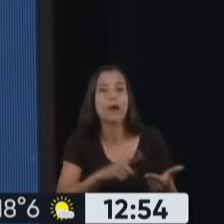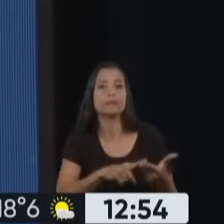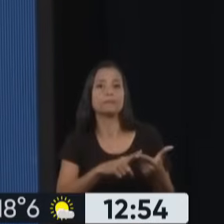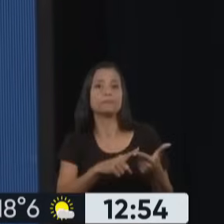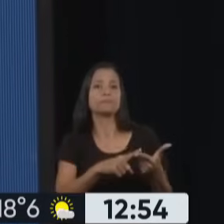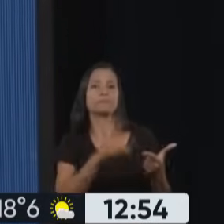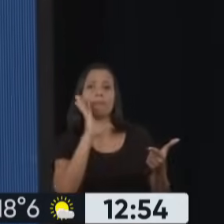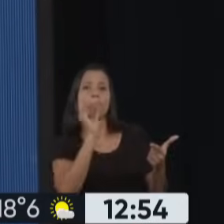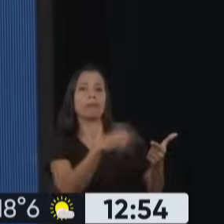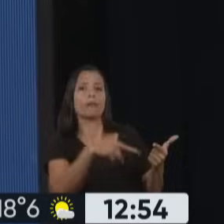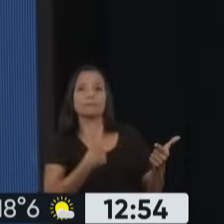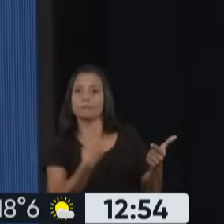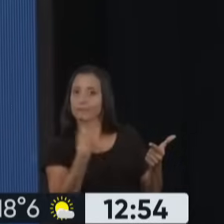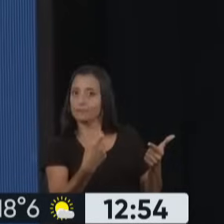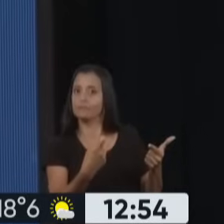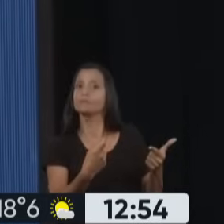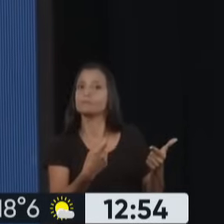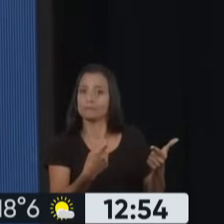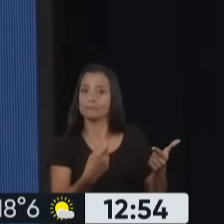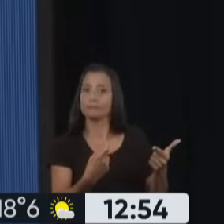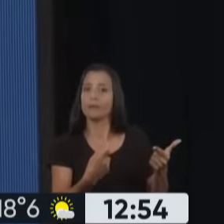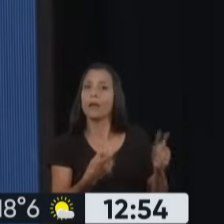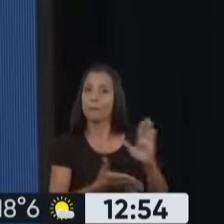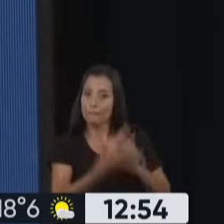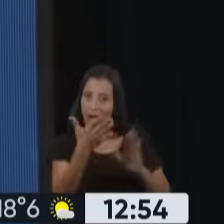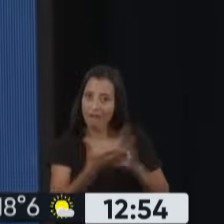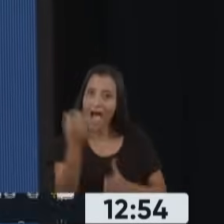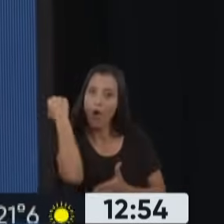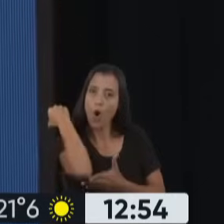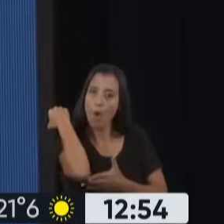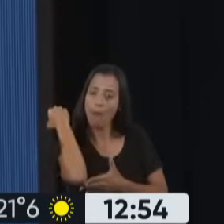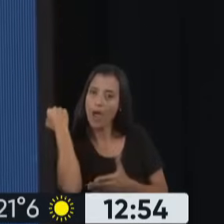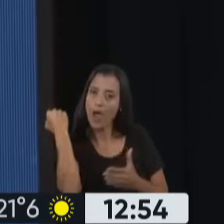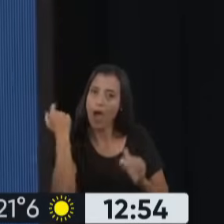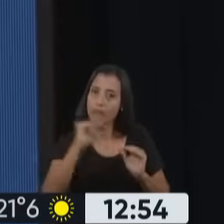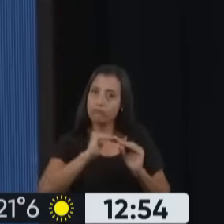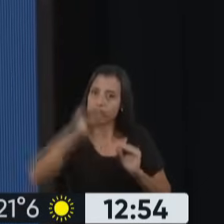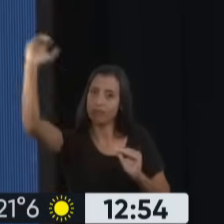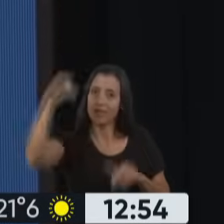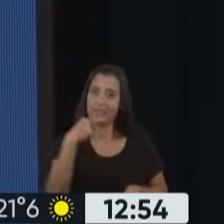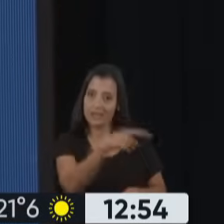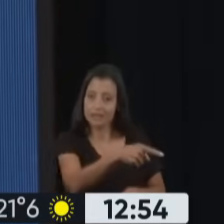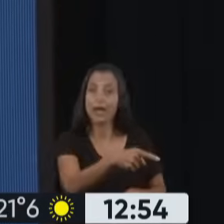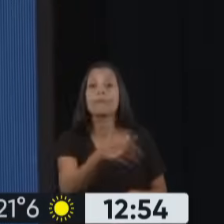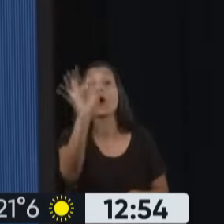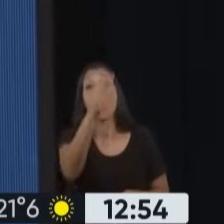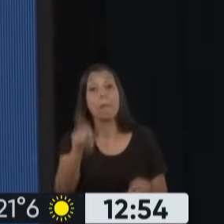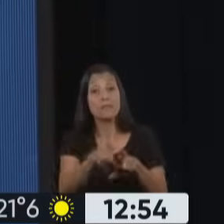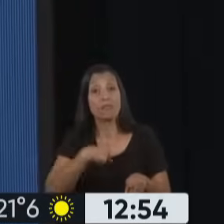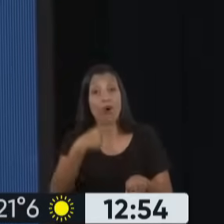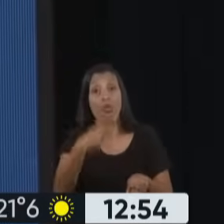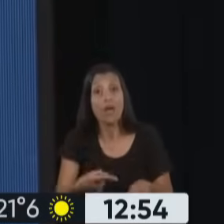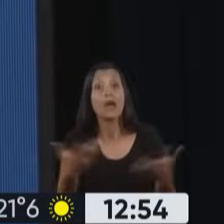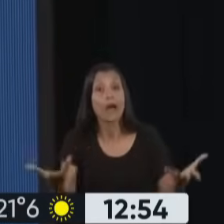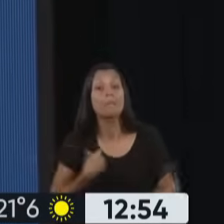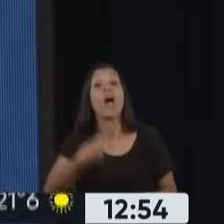empezaron a entender que efectivamente era una B corta, o como dije yo, vamos a subir como pedo de bus y terminamos